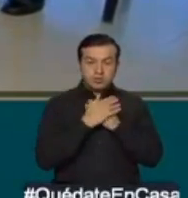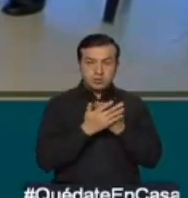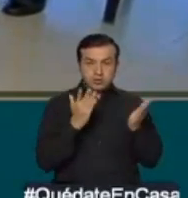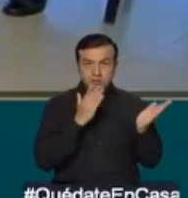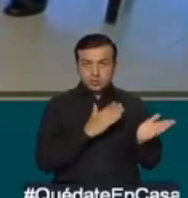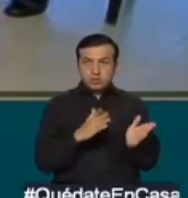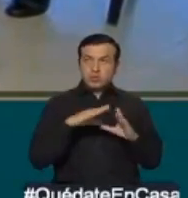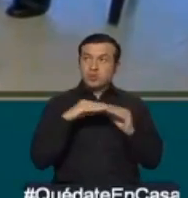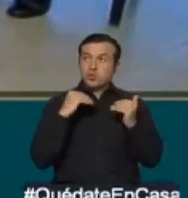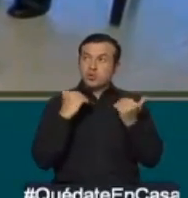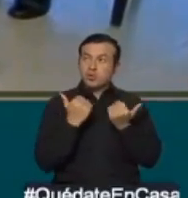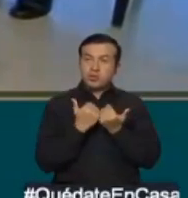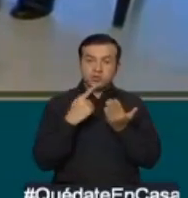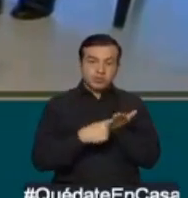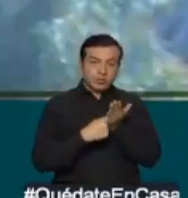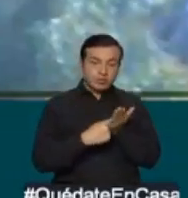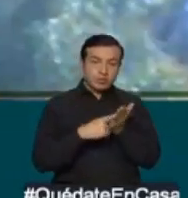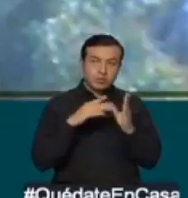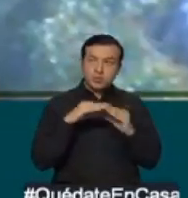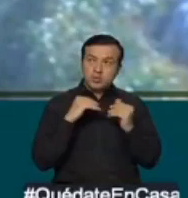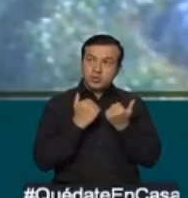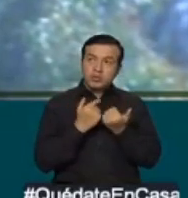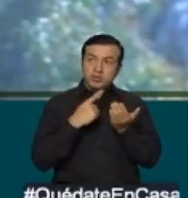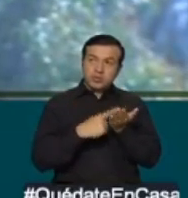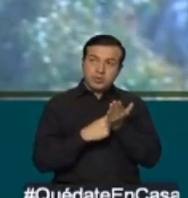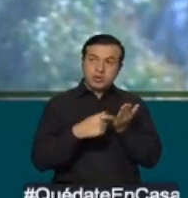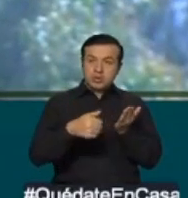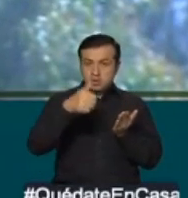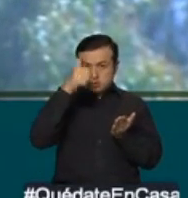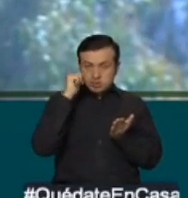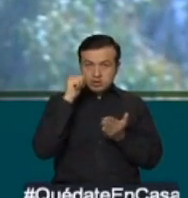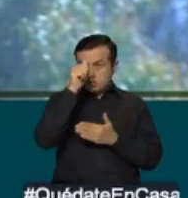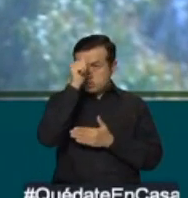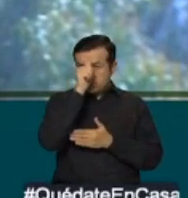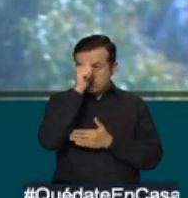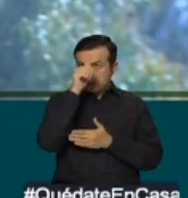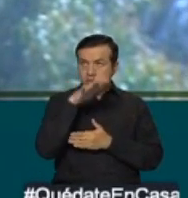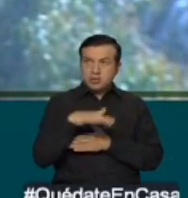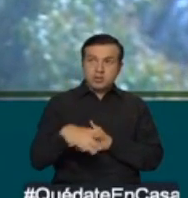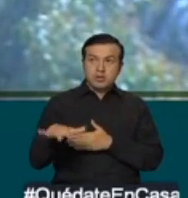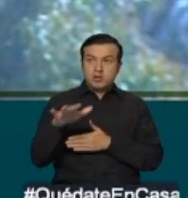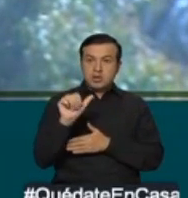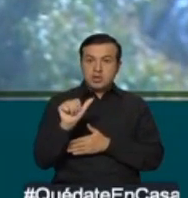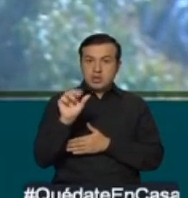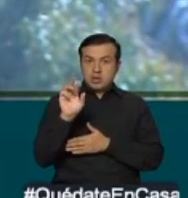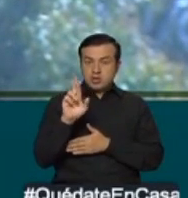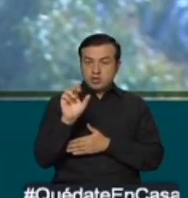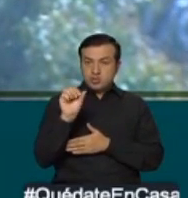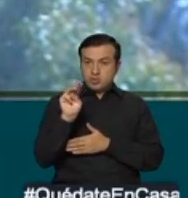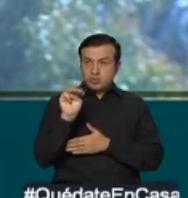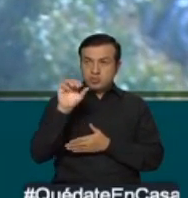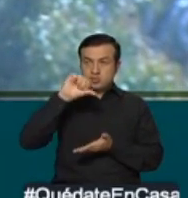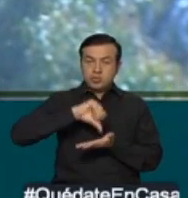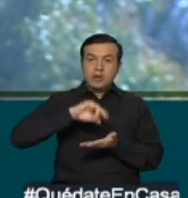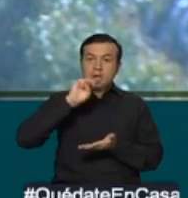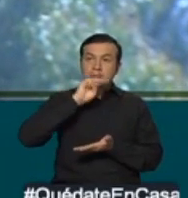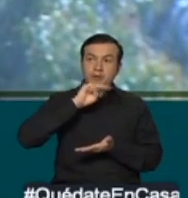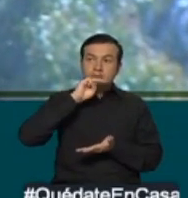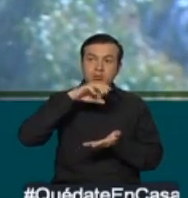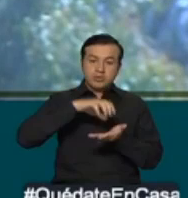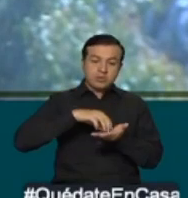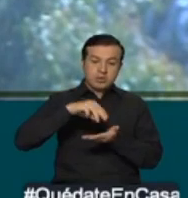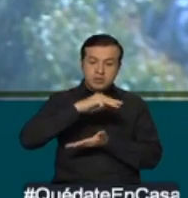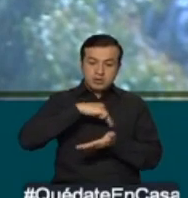en el coe en la reunión del coe lo ocurrido el día de ayer domingo en el sector el aromo cerca a la ciudad de mante en la provincia de manabí